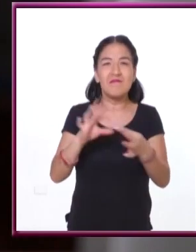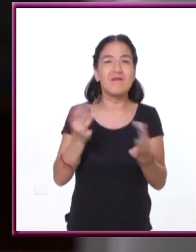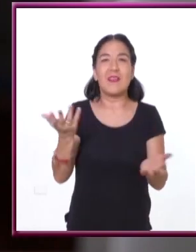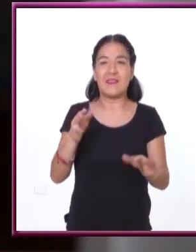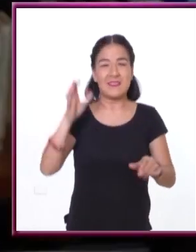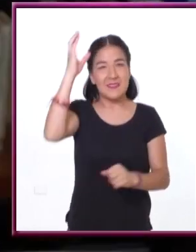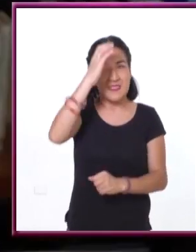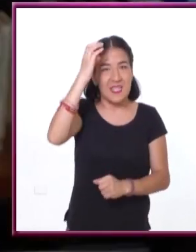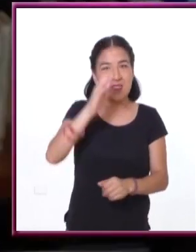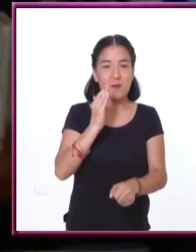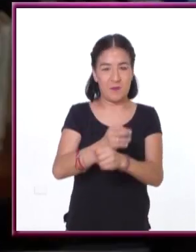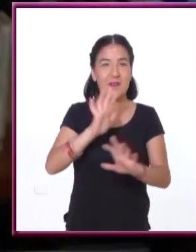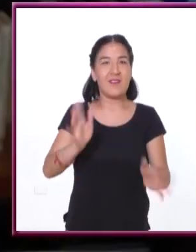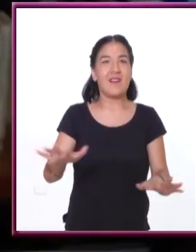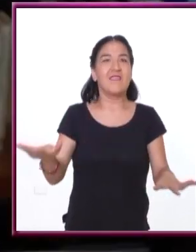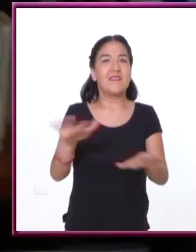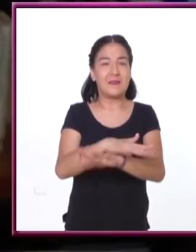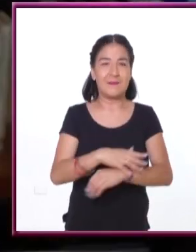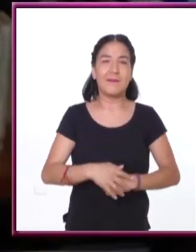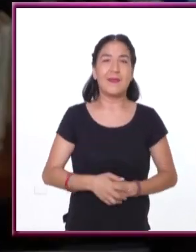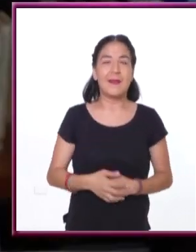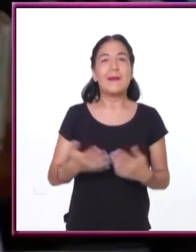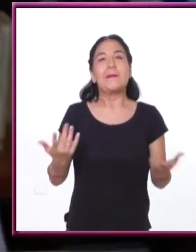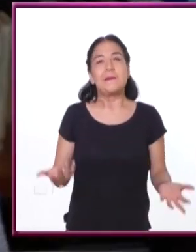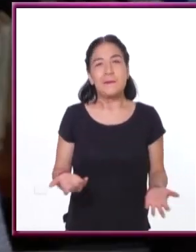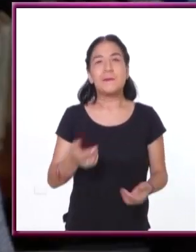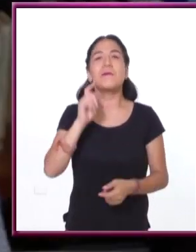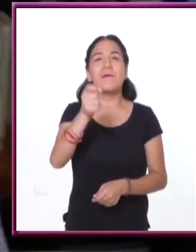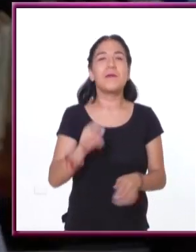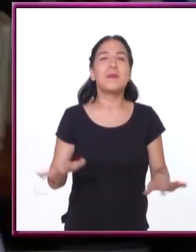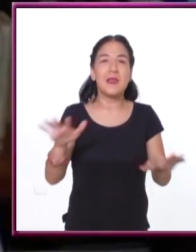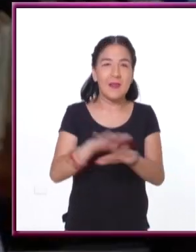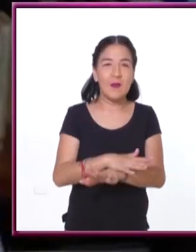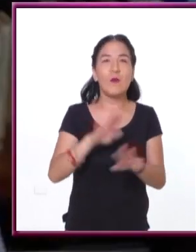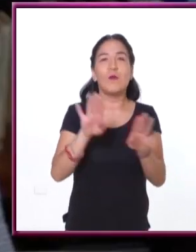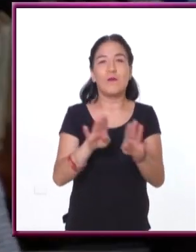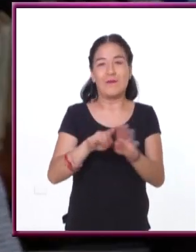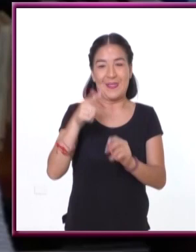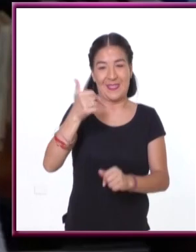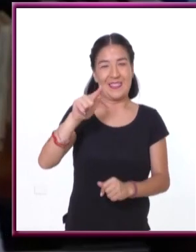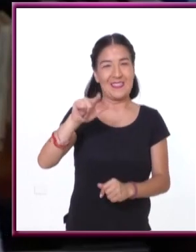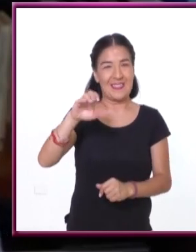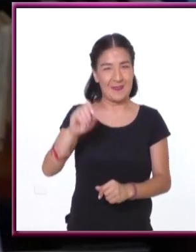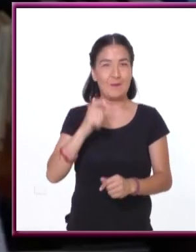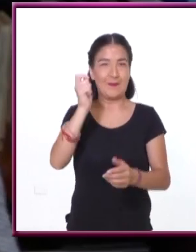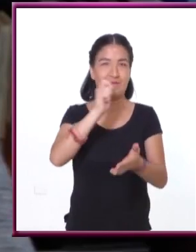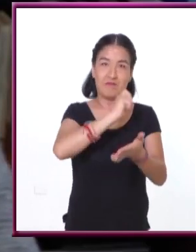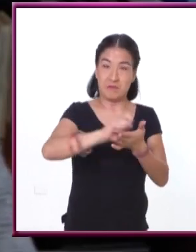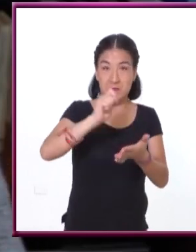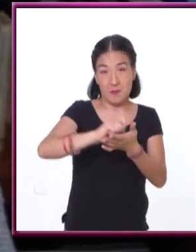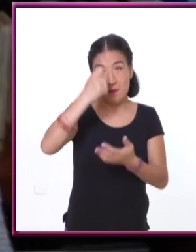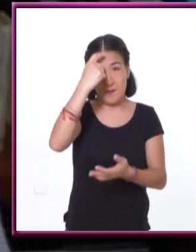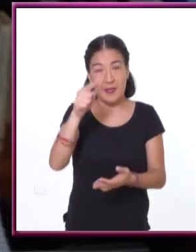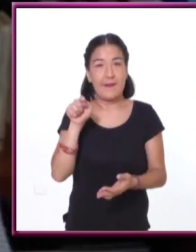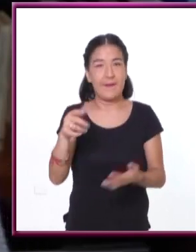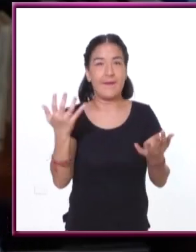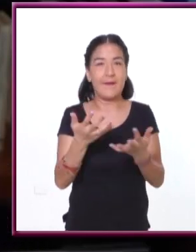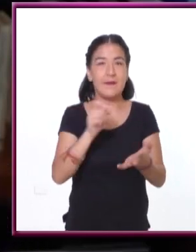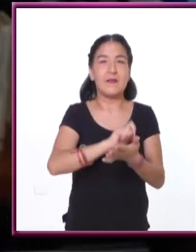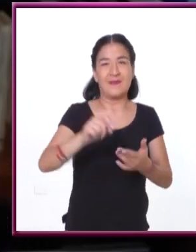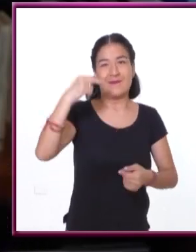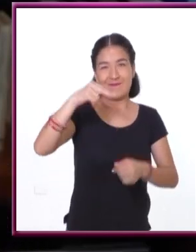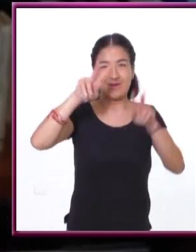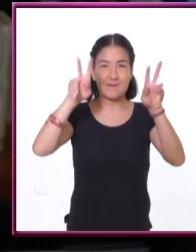actualmente? Lo que ha cambiado es que Galileo escribió este libro que se llama,